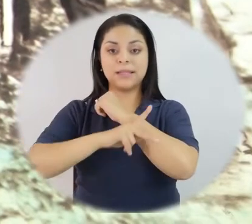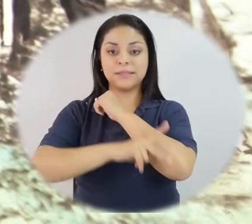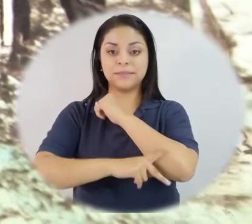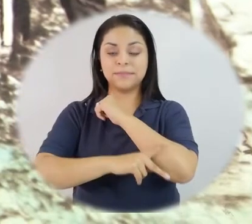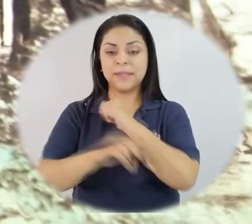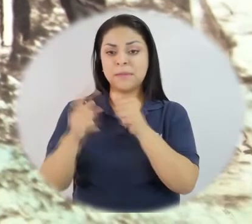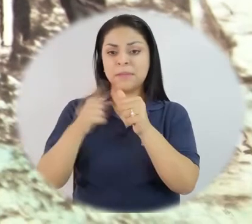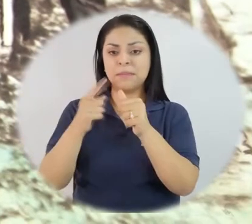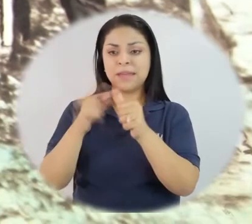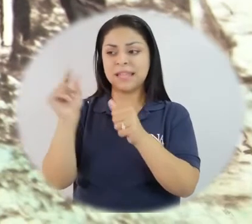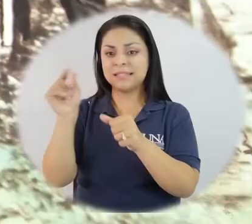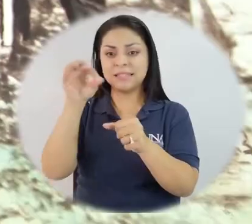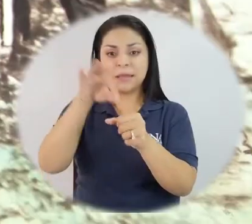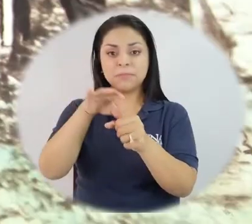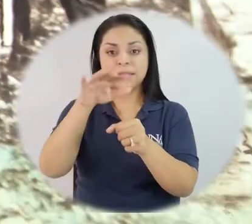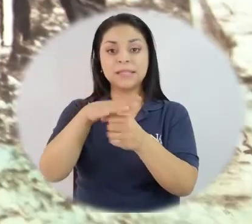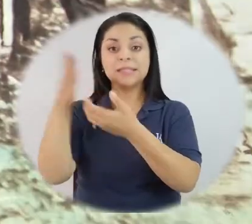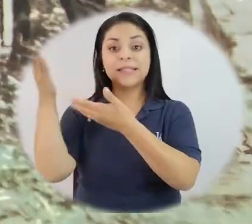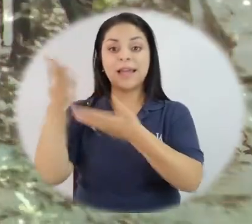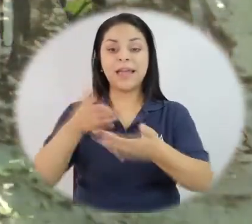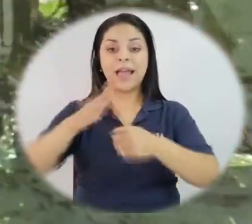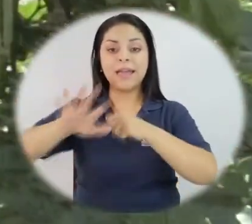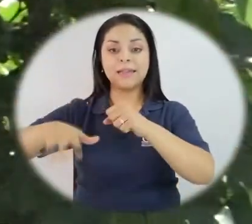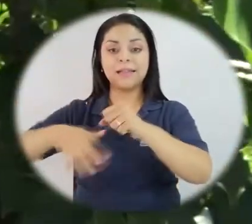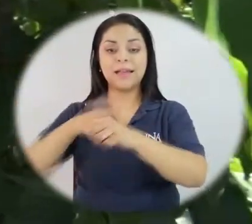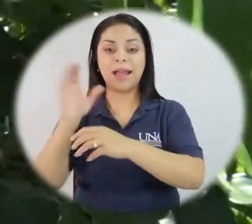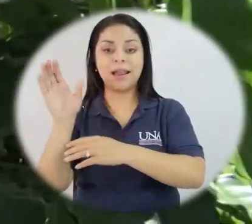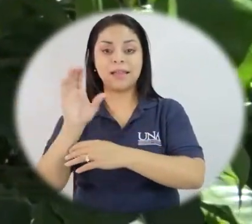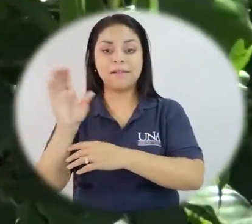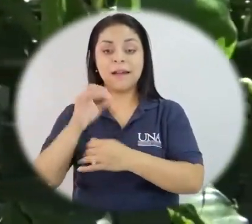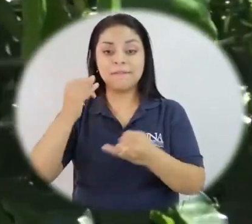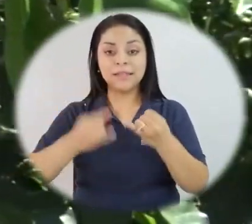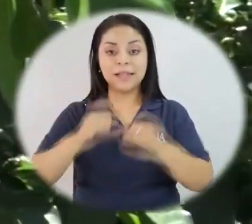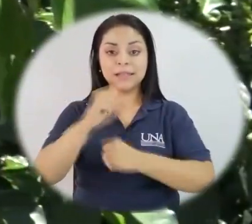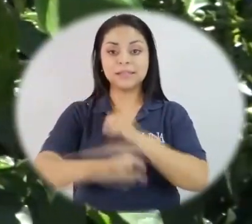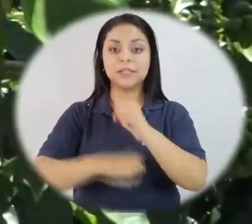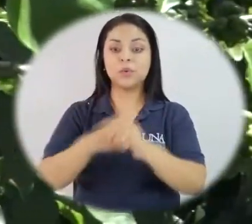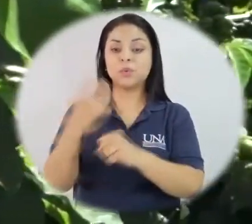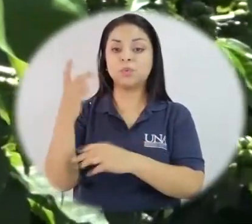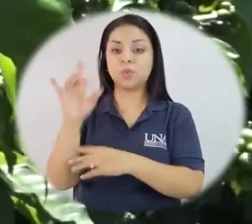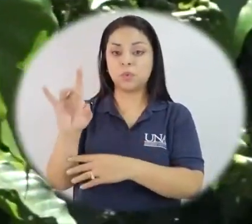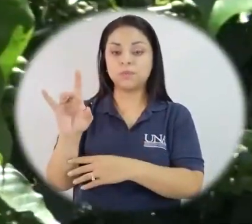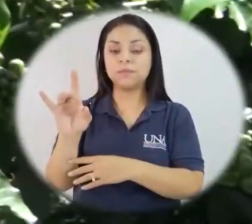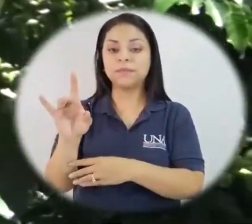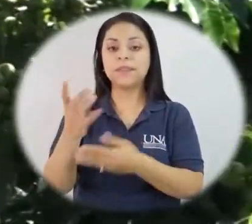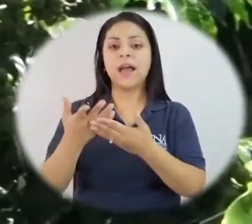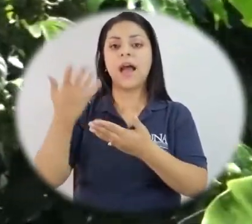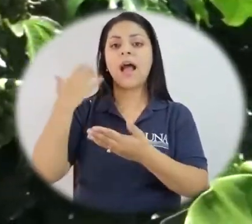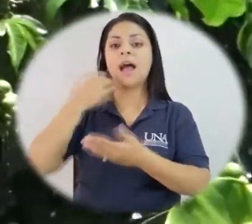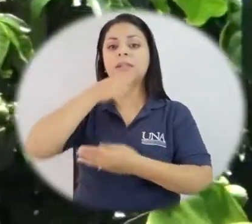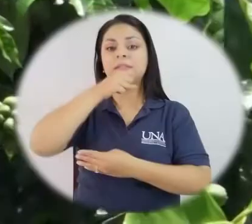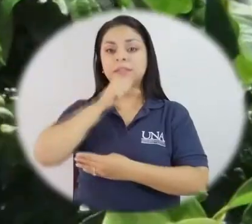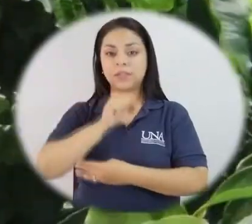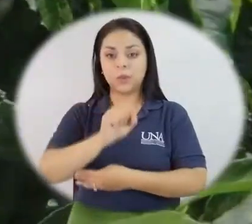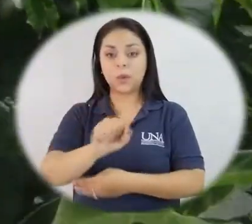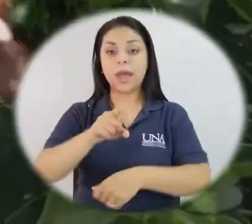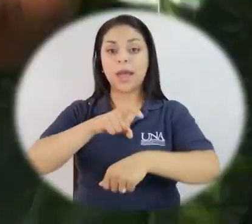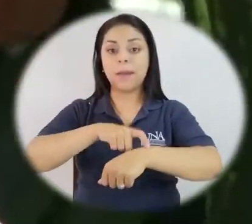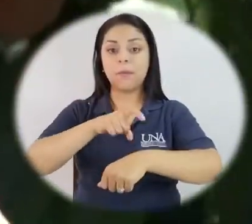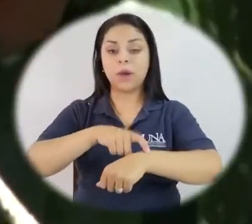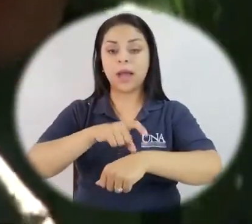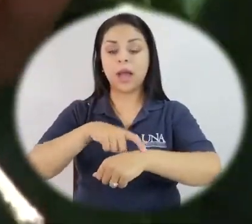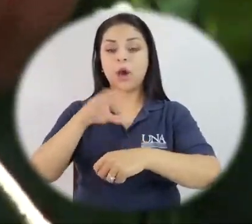Las primeras semillas fueron traídas de las islas del Caribe a finales del siglo XVIII Antiguamente, durante la